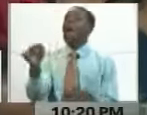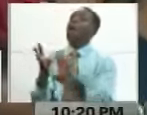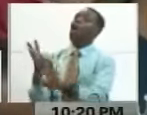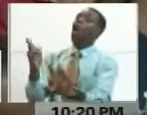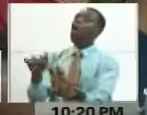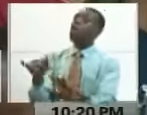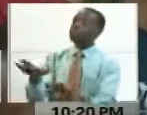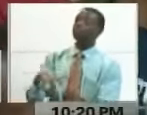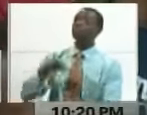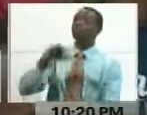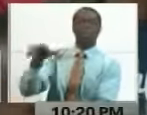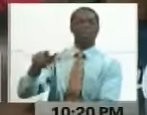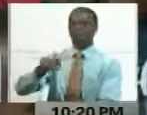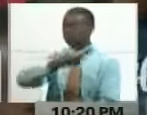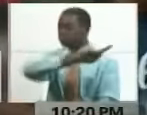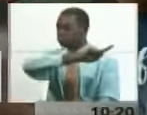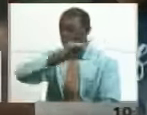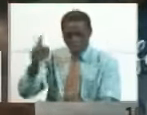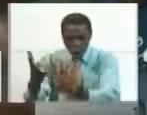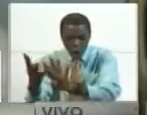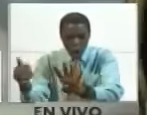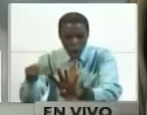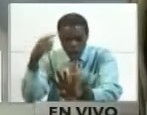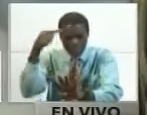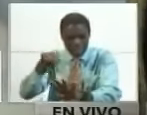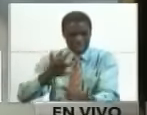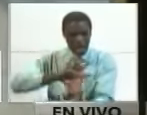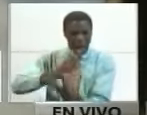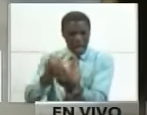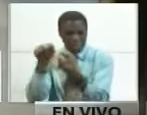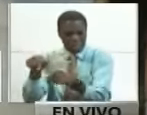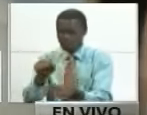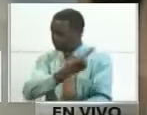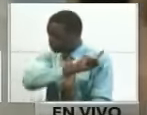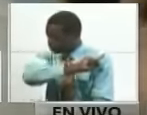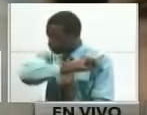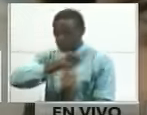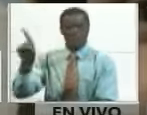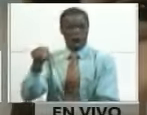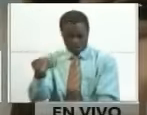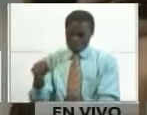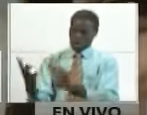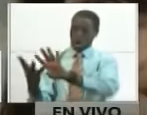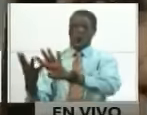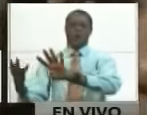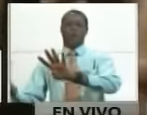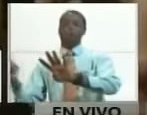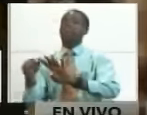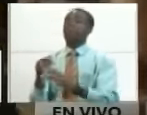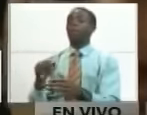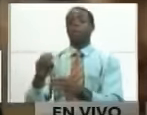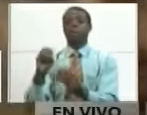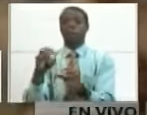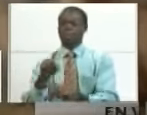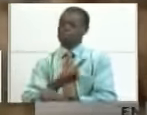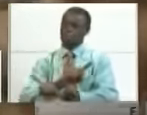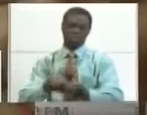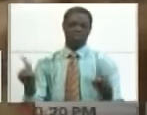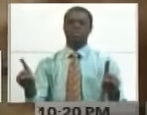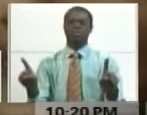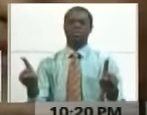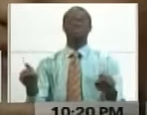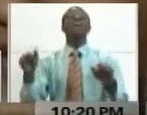entregarle una caja. Eso no es el camino. Ese no es el camino. El camino